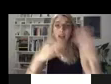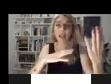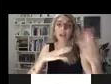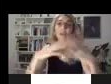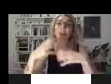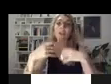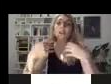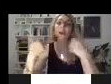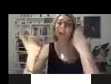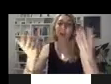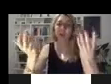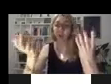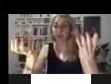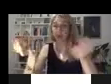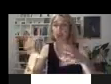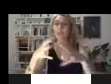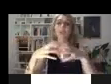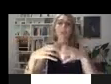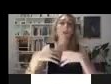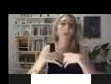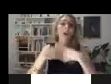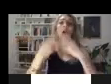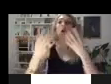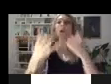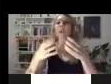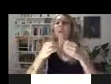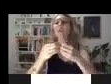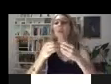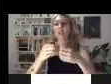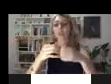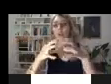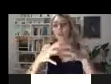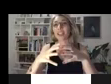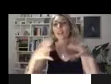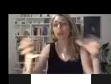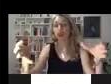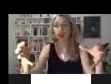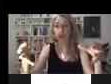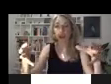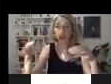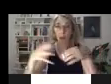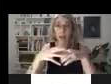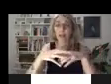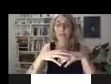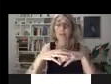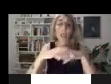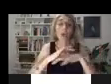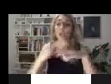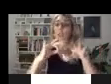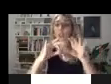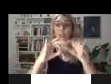interesante tener claros distintos grados de profesionalización o de vinculación dentro de este campo.